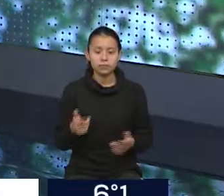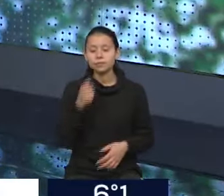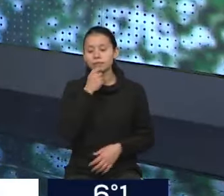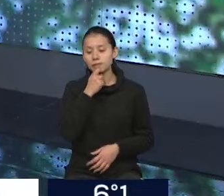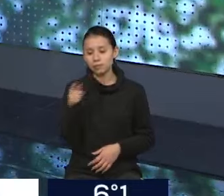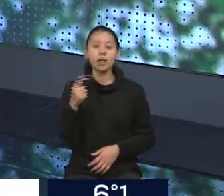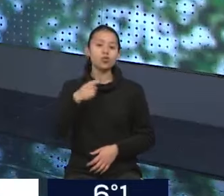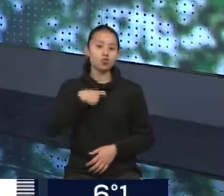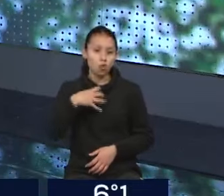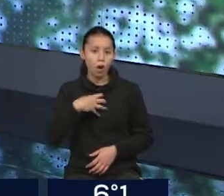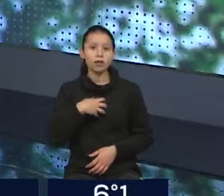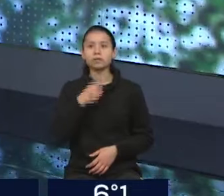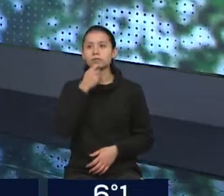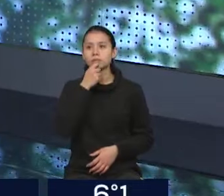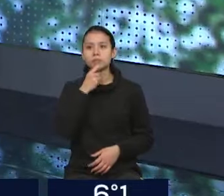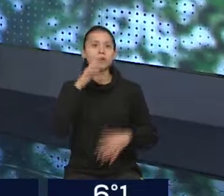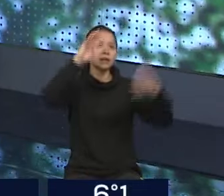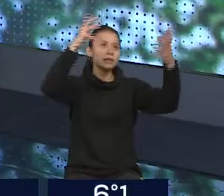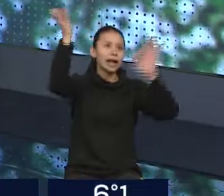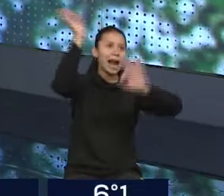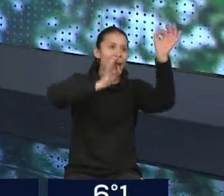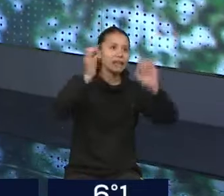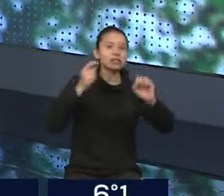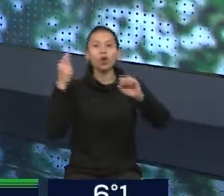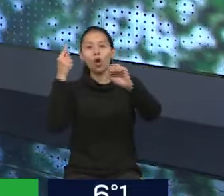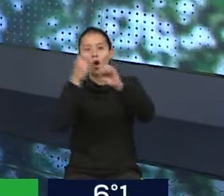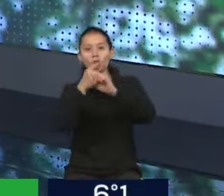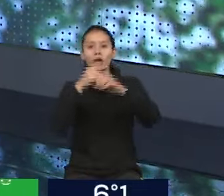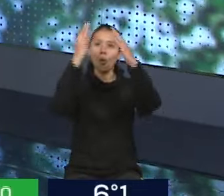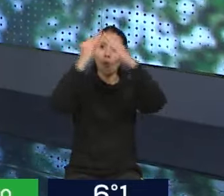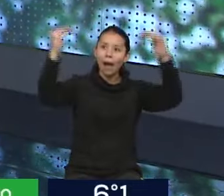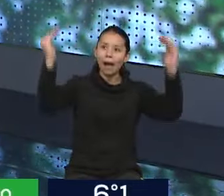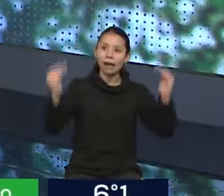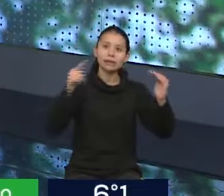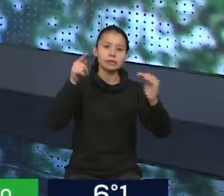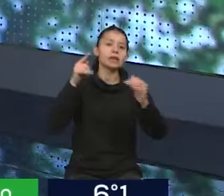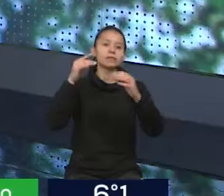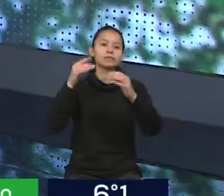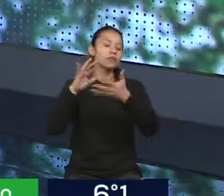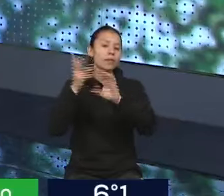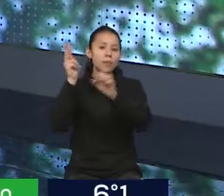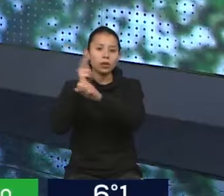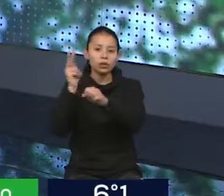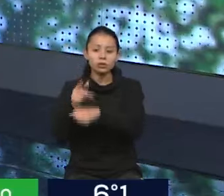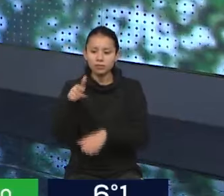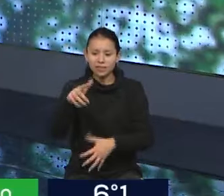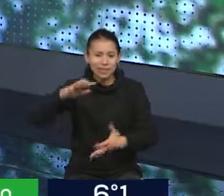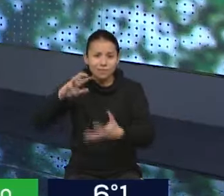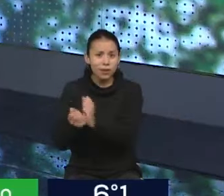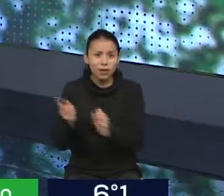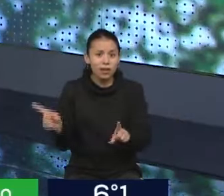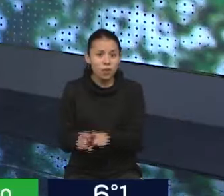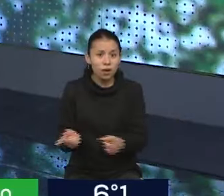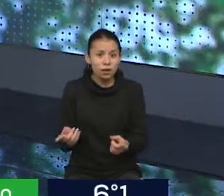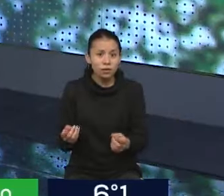todo, no hay ni lucha antiranizo, ni malla antiranizo, ni seguro antiranizo que lo pueda llegar a calmar. Pero ¿qué es lo que dice el gobierno?